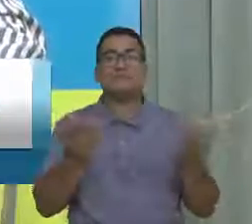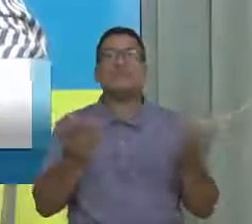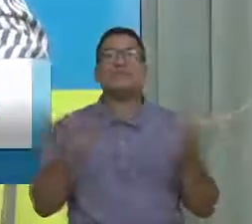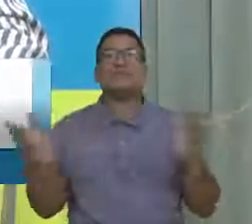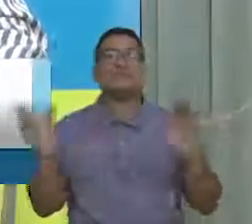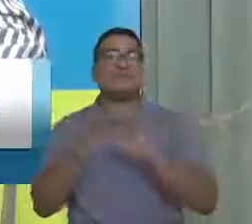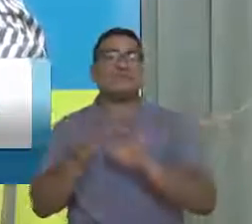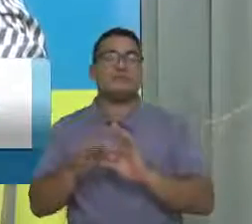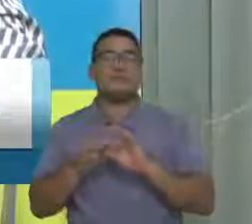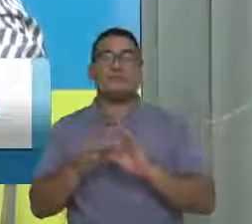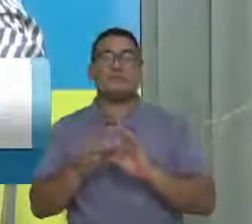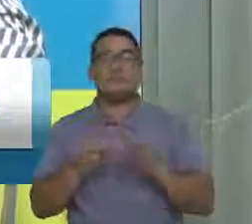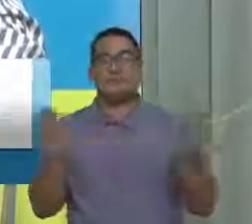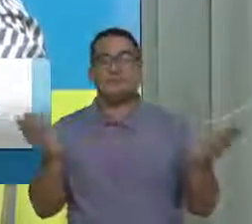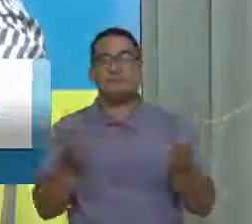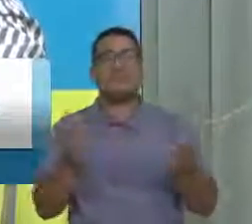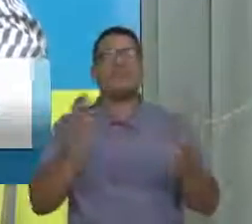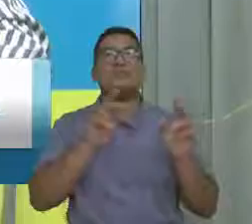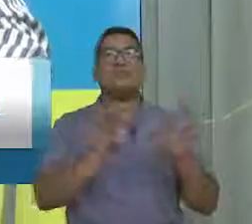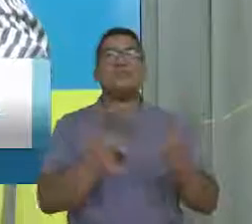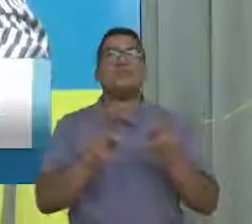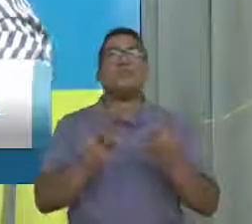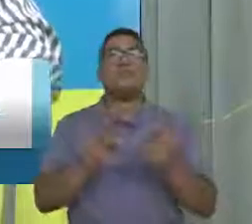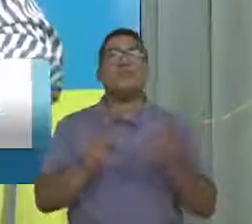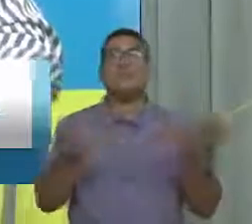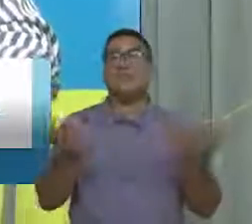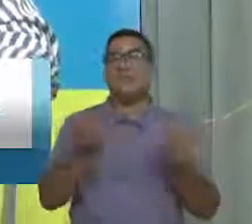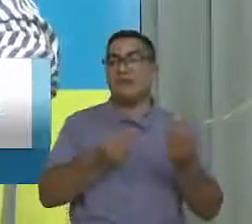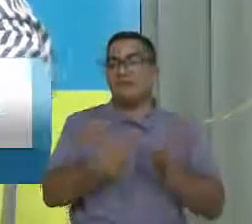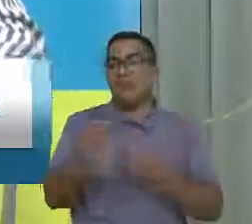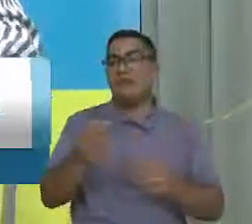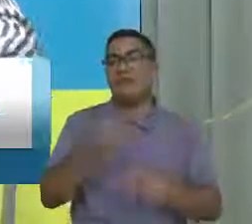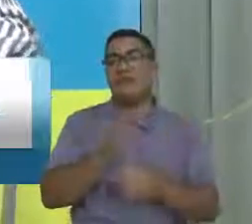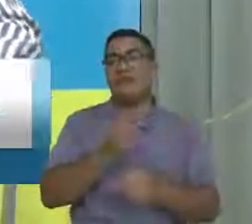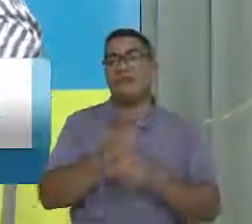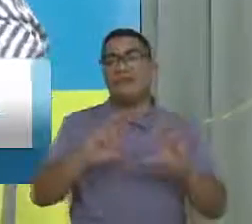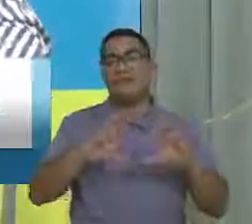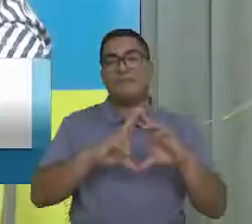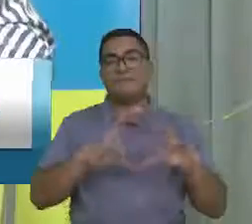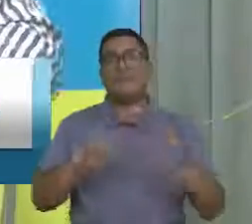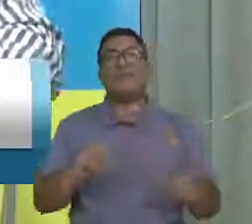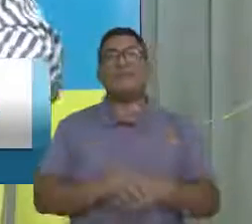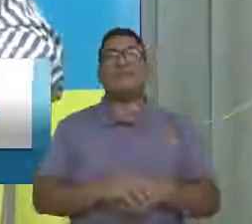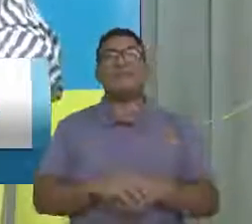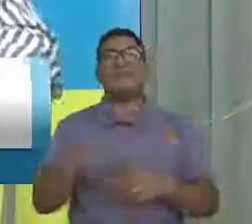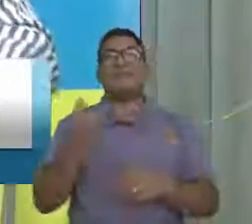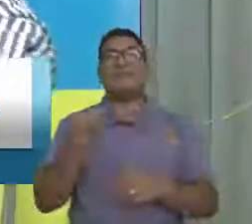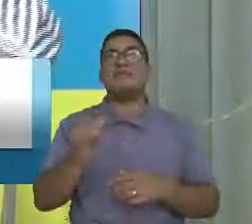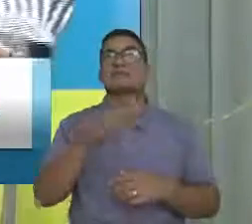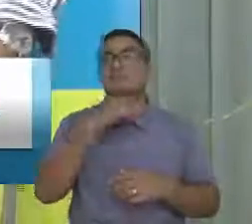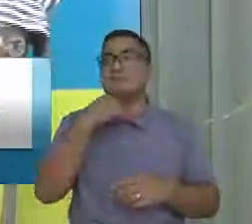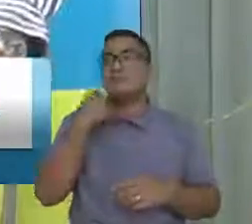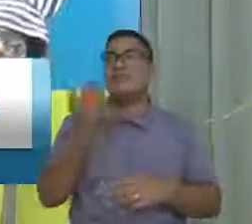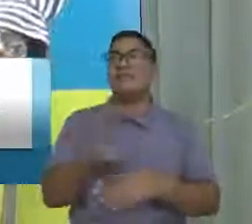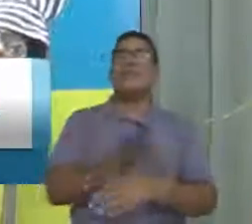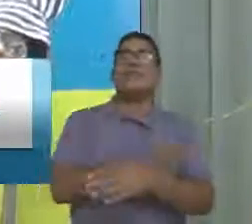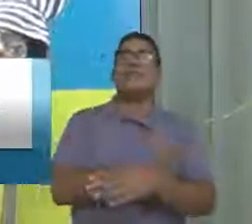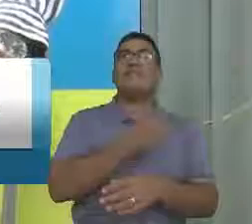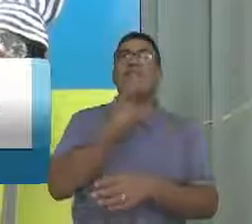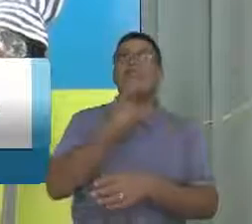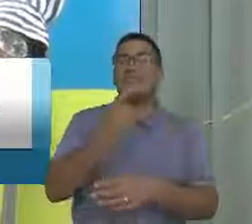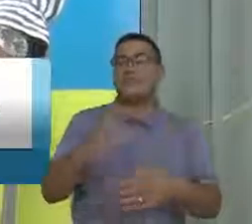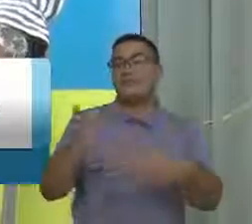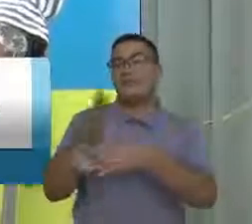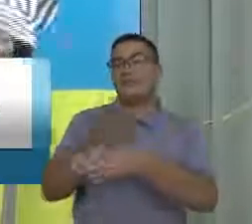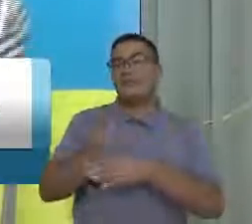parte de la persona económicamente activa en este país. Así es. De hecho, como te decía anteriormente, existen